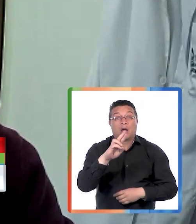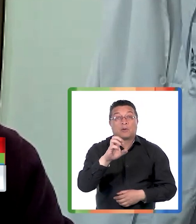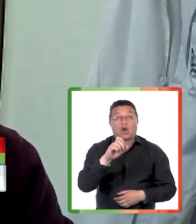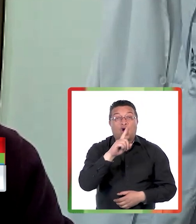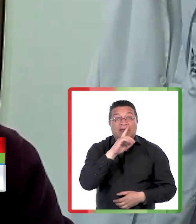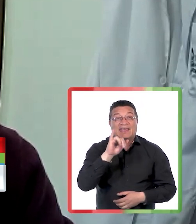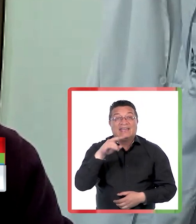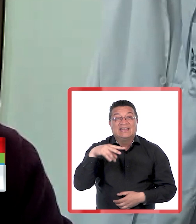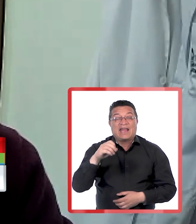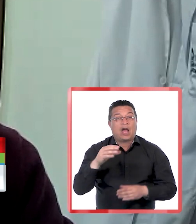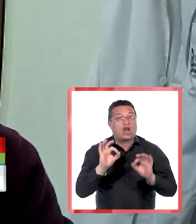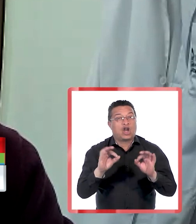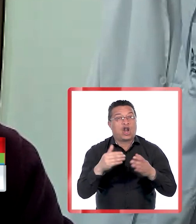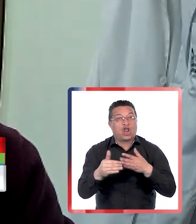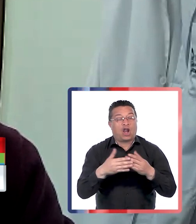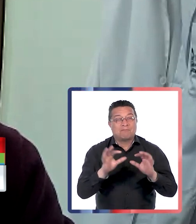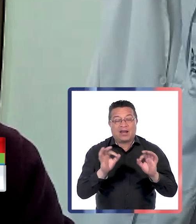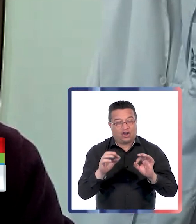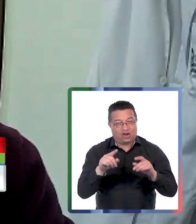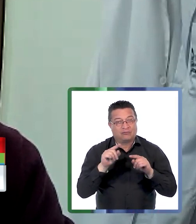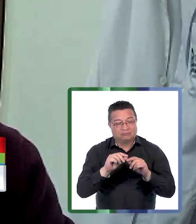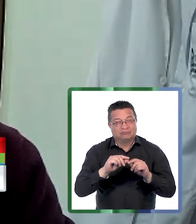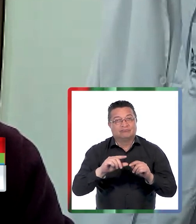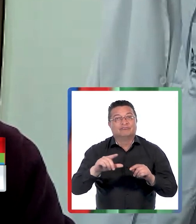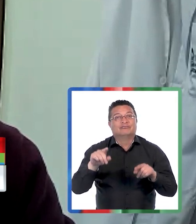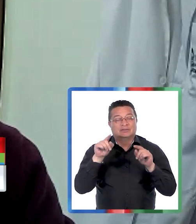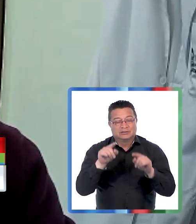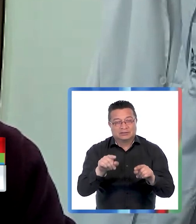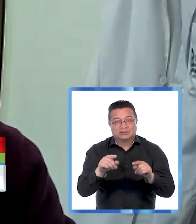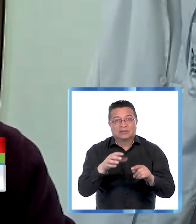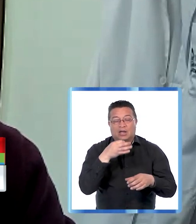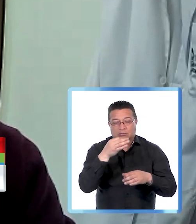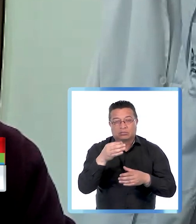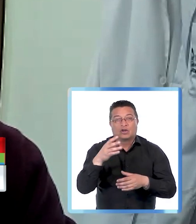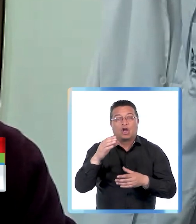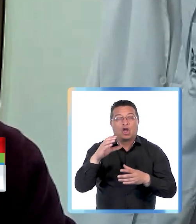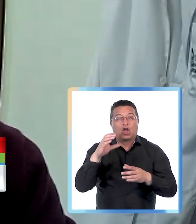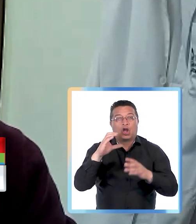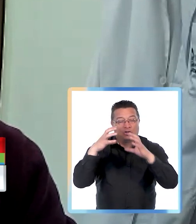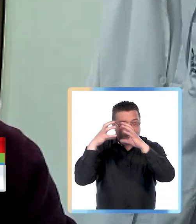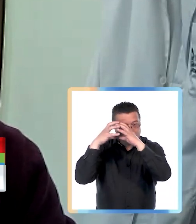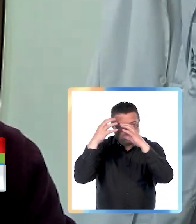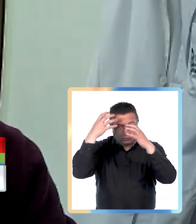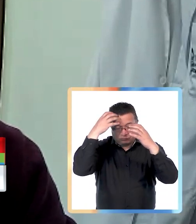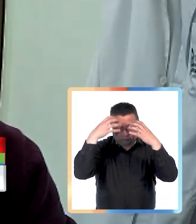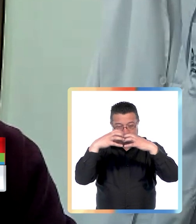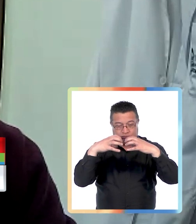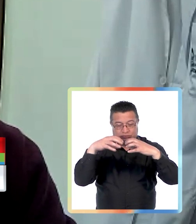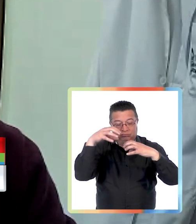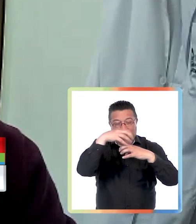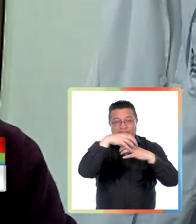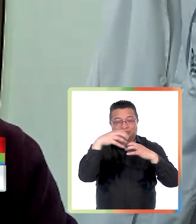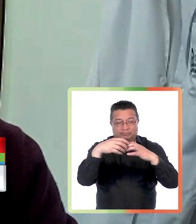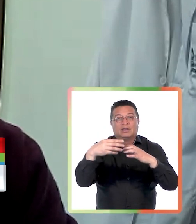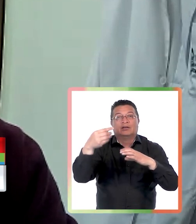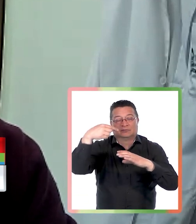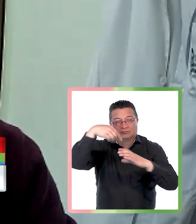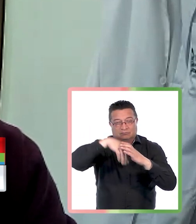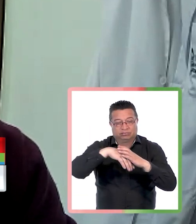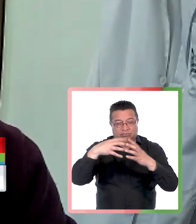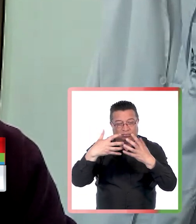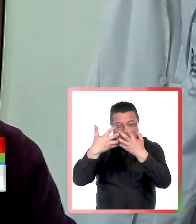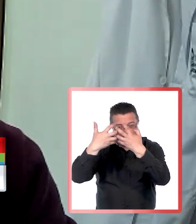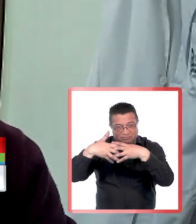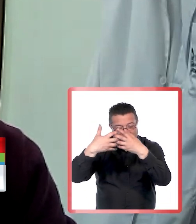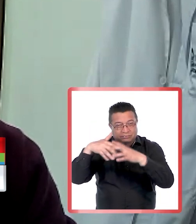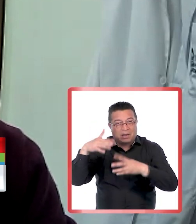proteínas anormales en el cerebro que habitualmente comienzan por los lóbulos temporales, que es donde se